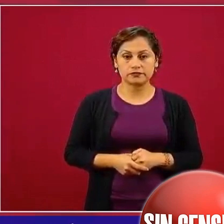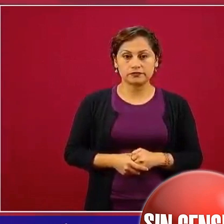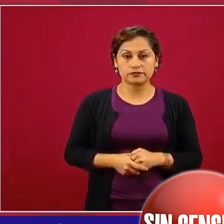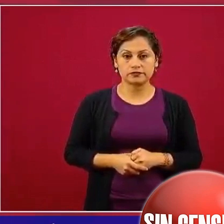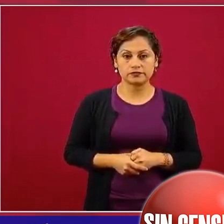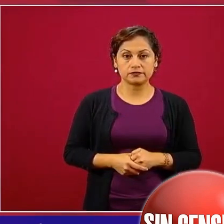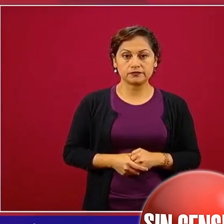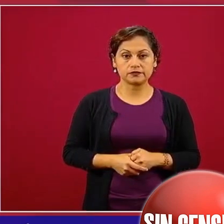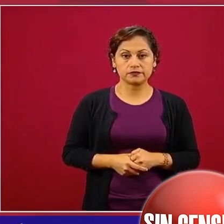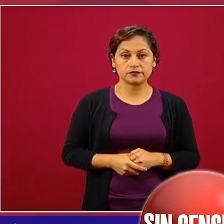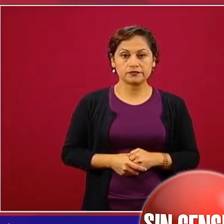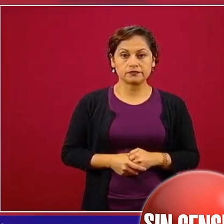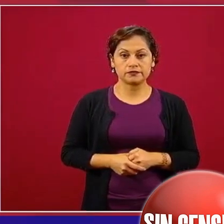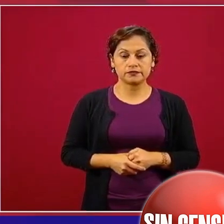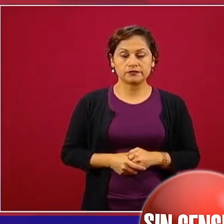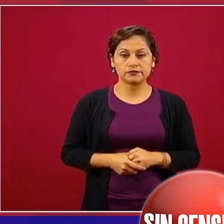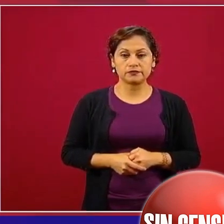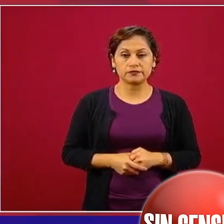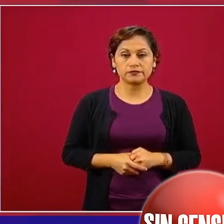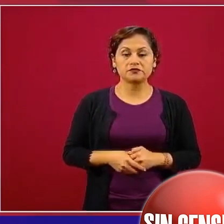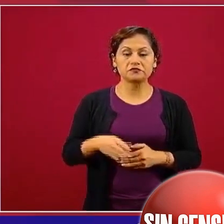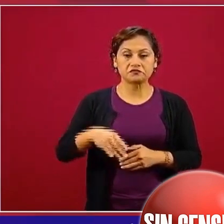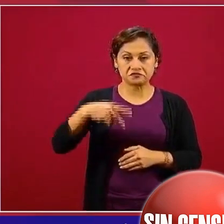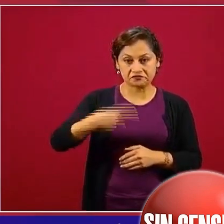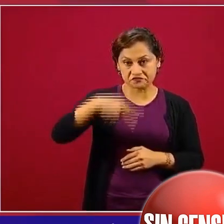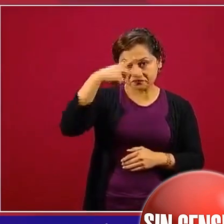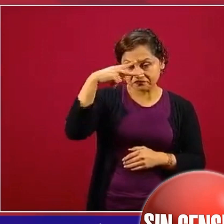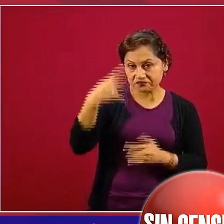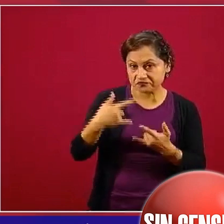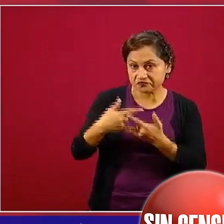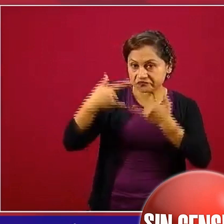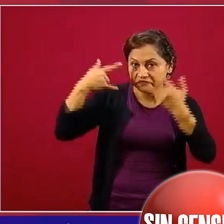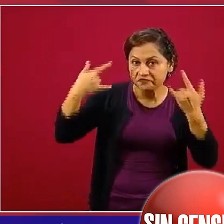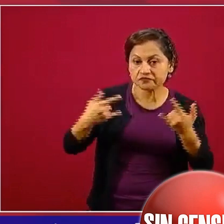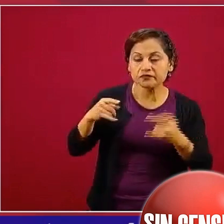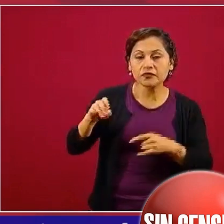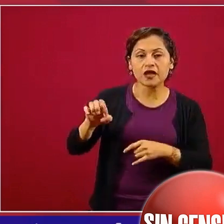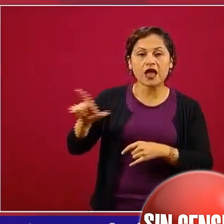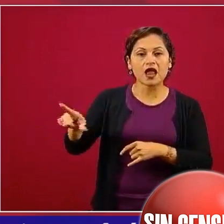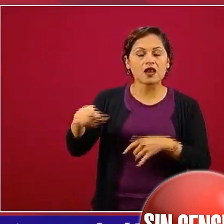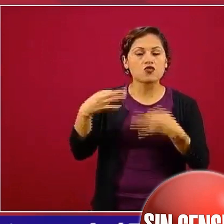proceso histórico de nuestro país.